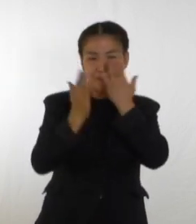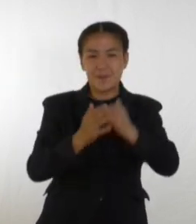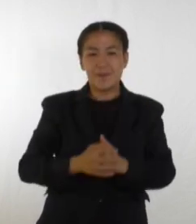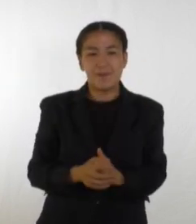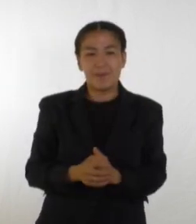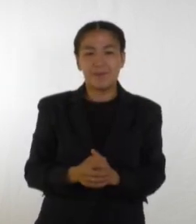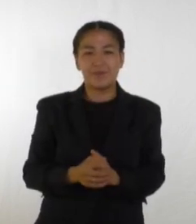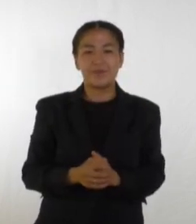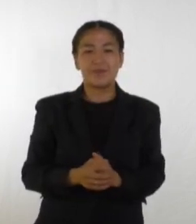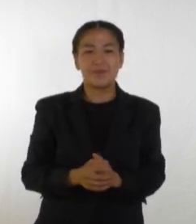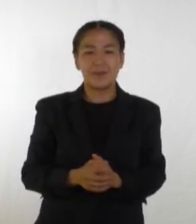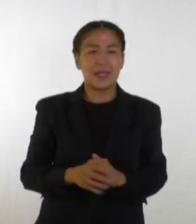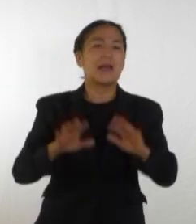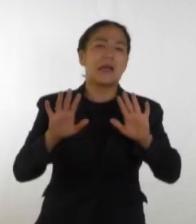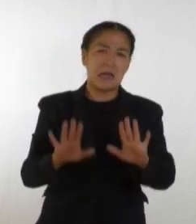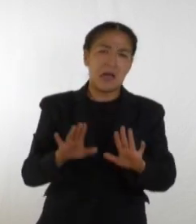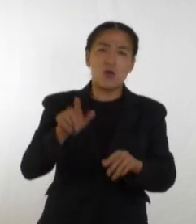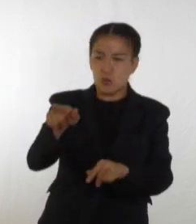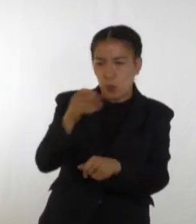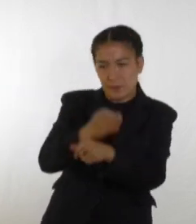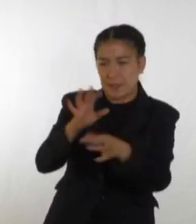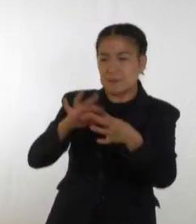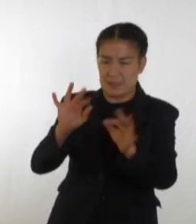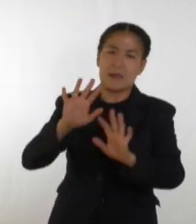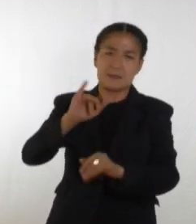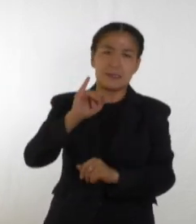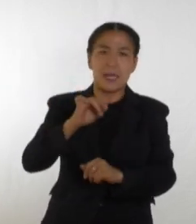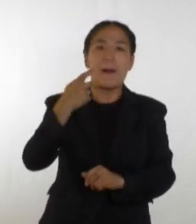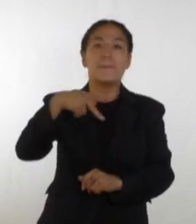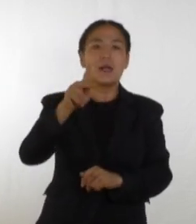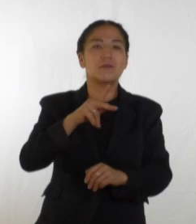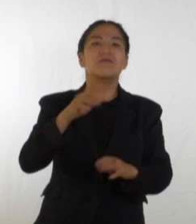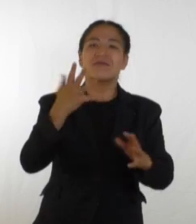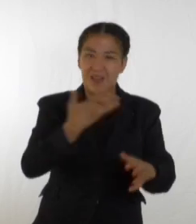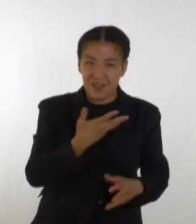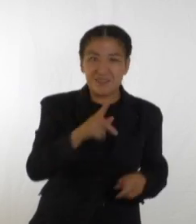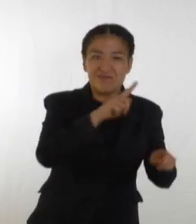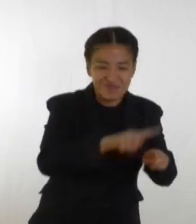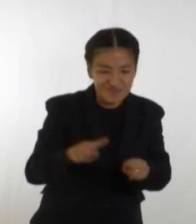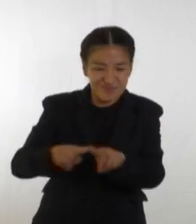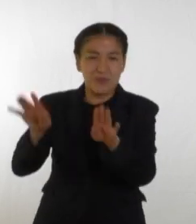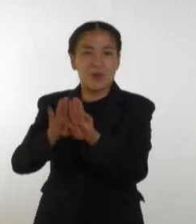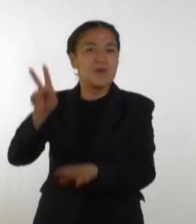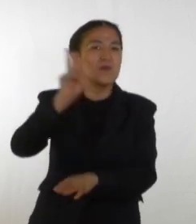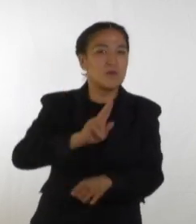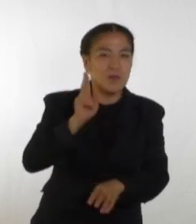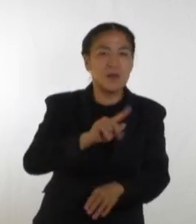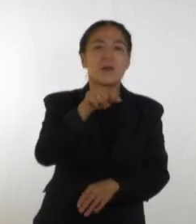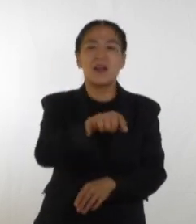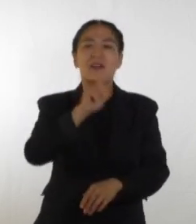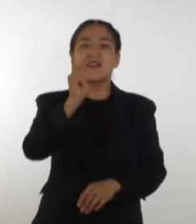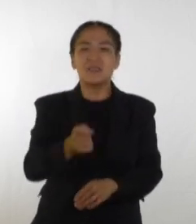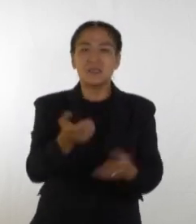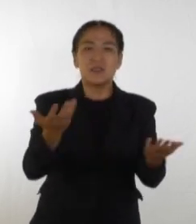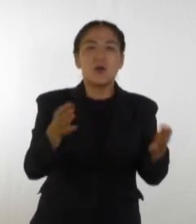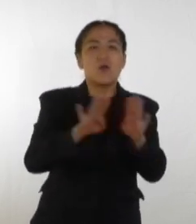otro lado, si lo que tienes son muchos fenómenos, aunque todos ellos sean inciertos, la probabilidad tiene la capacidad